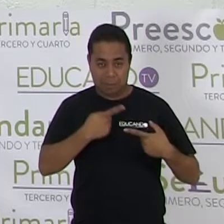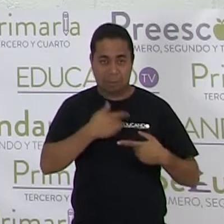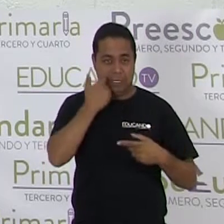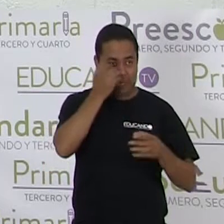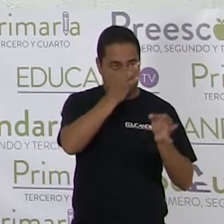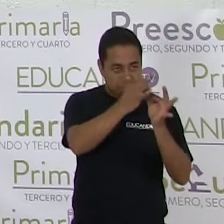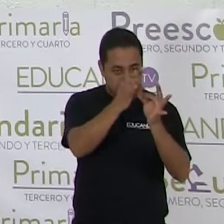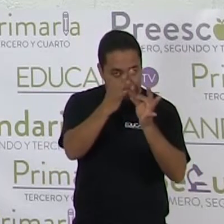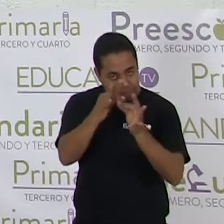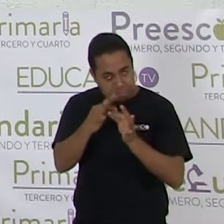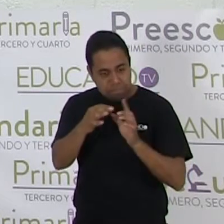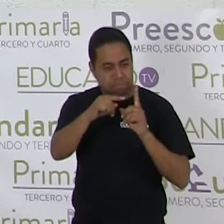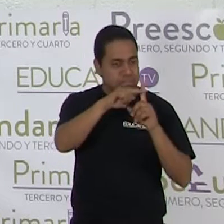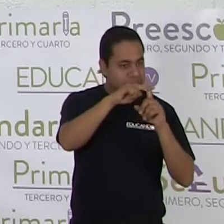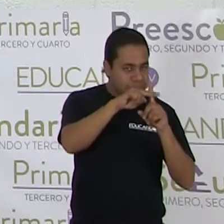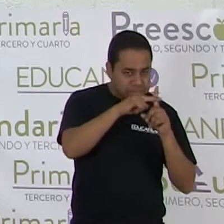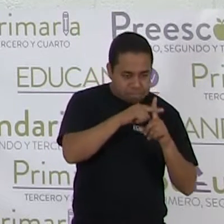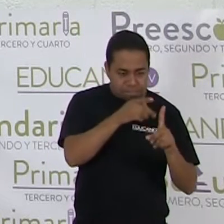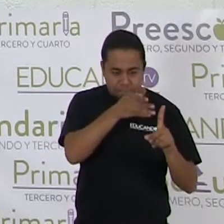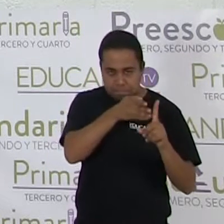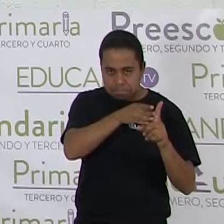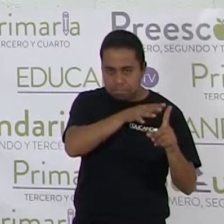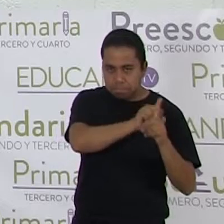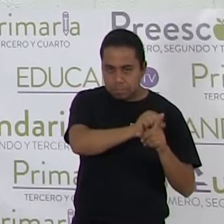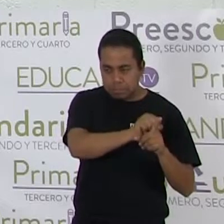con su objetivo.